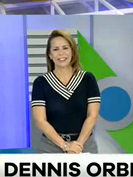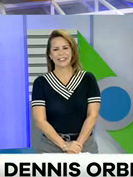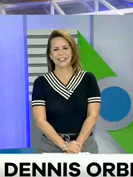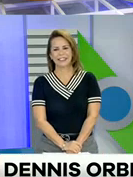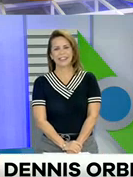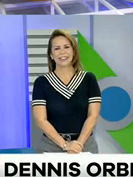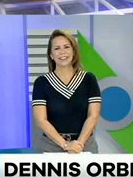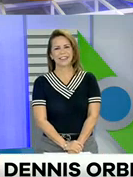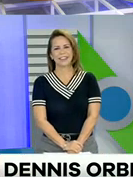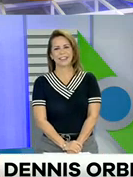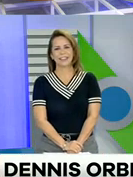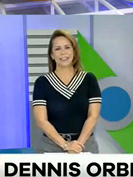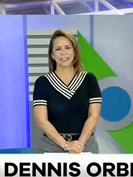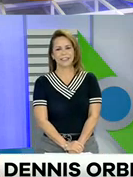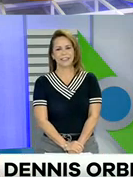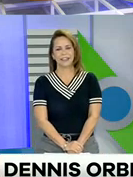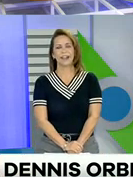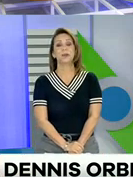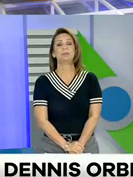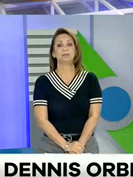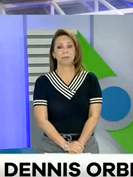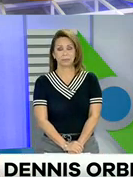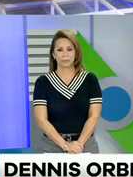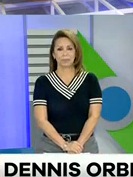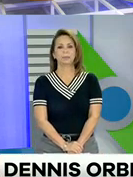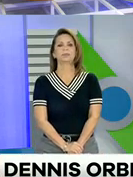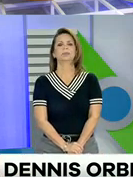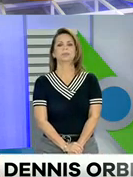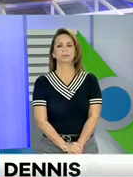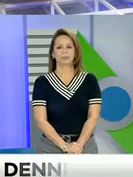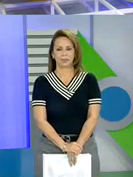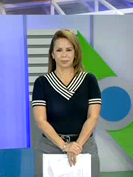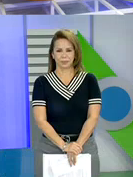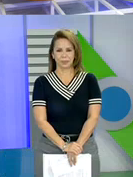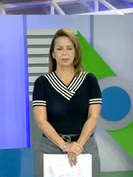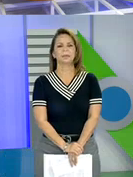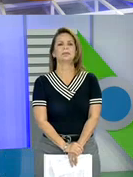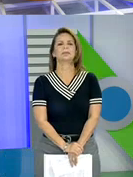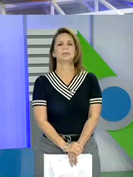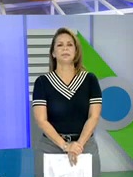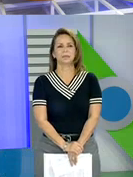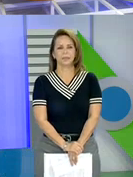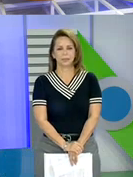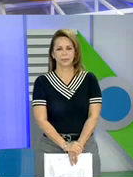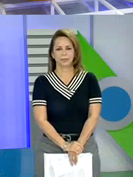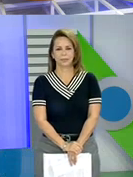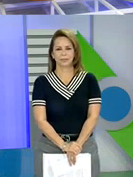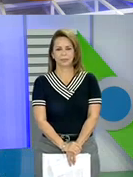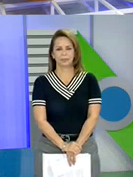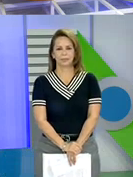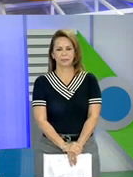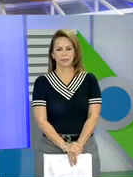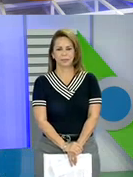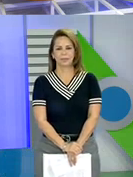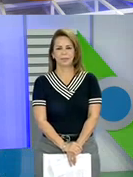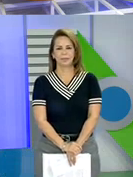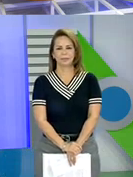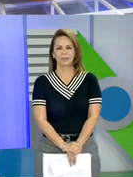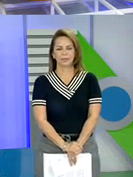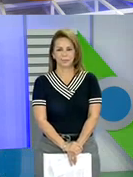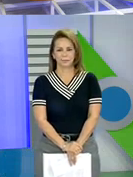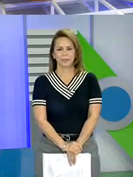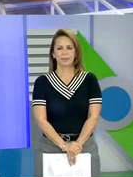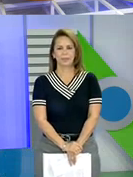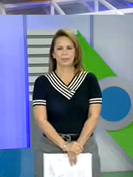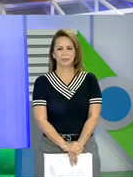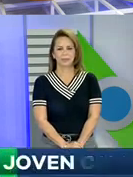de emular. Y hay gente que está en todas sus condiciones completas, que se queja de la vida, o como dice mi querida licenciada Luisa Delgadillo,